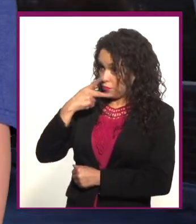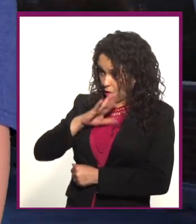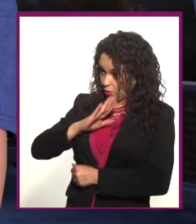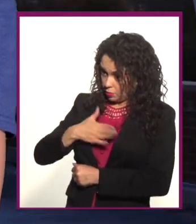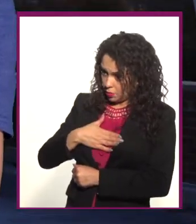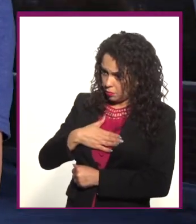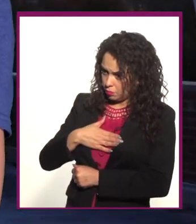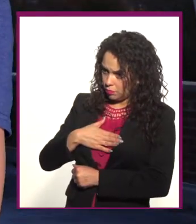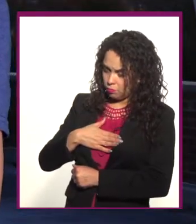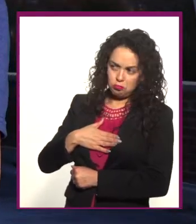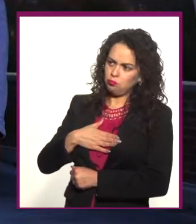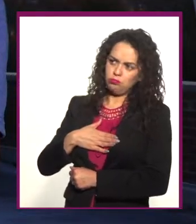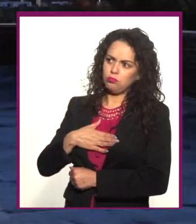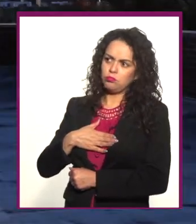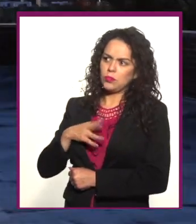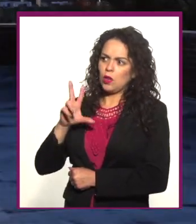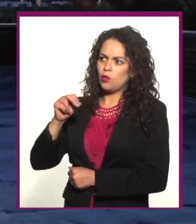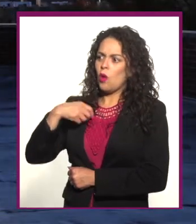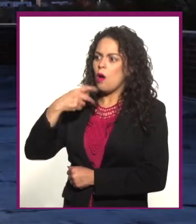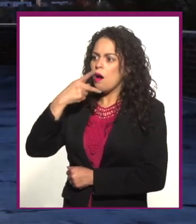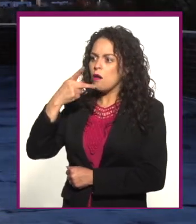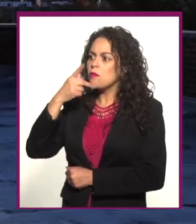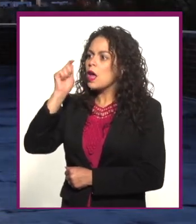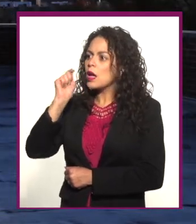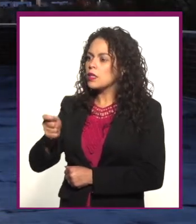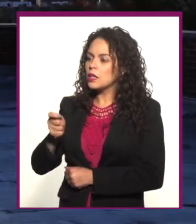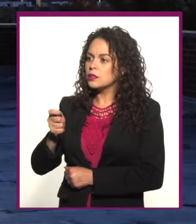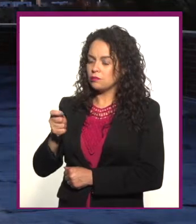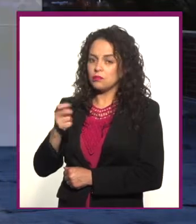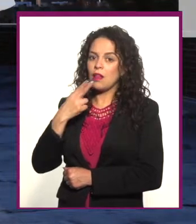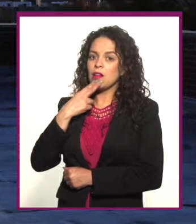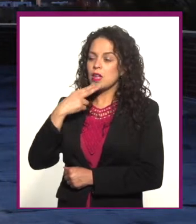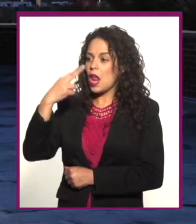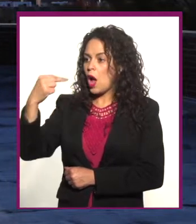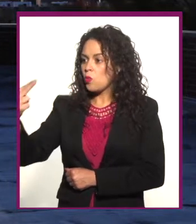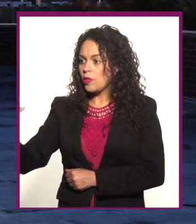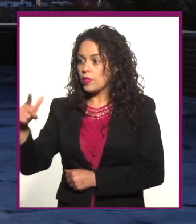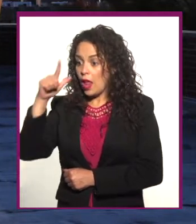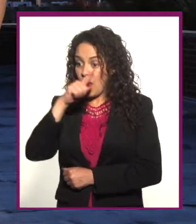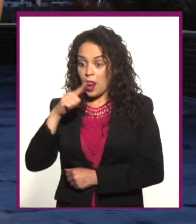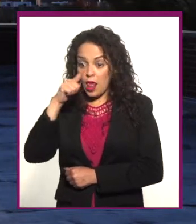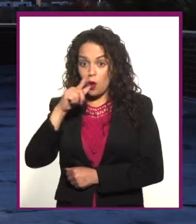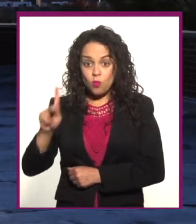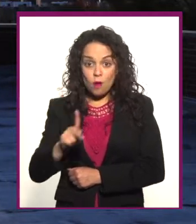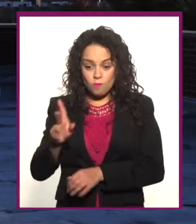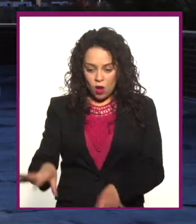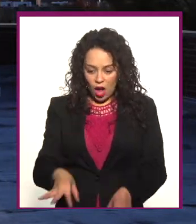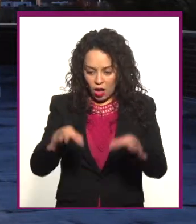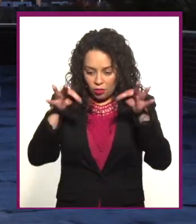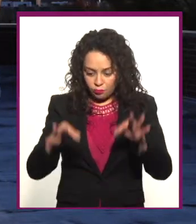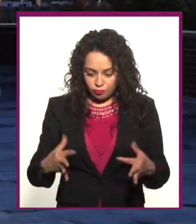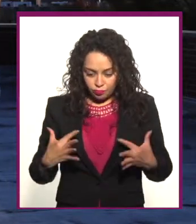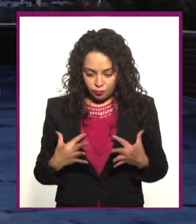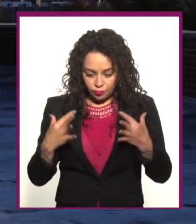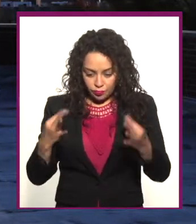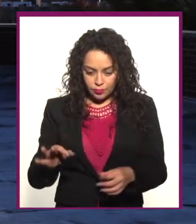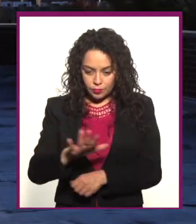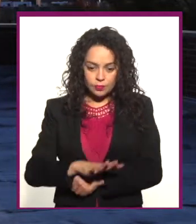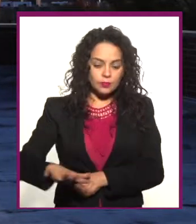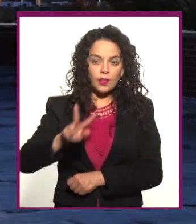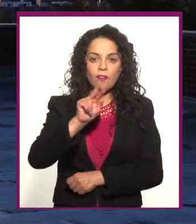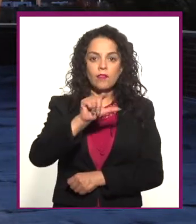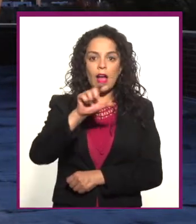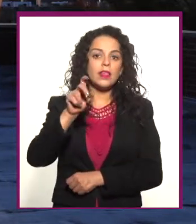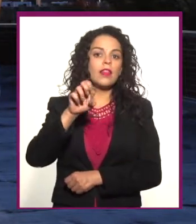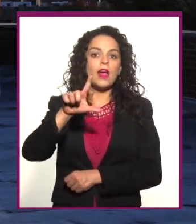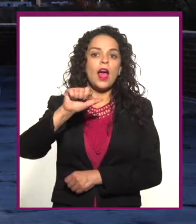¿Usted hablaba español? Por supuesto que no. Yo hablaba náhuatl, la lengua de los pueblos originarios del Valle